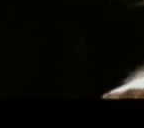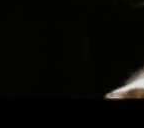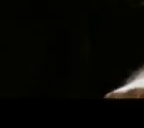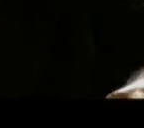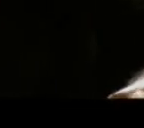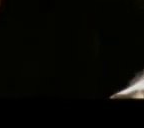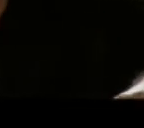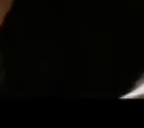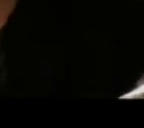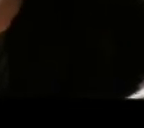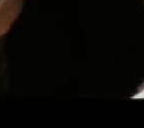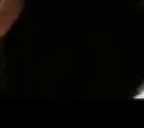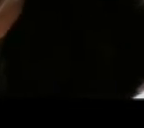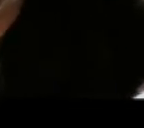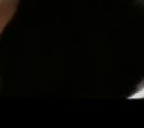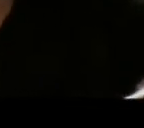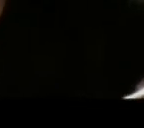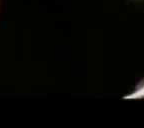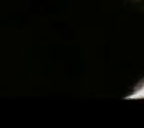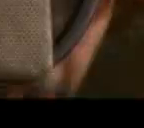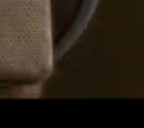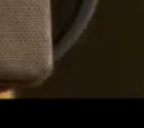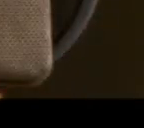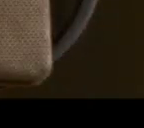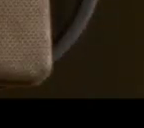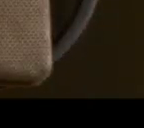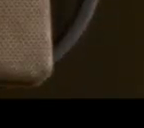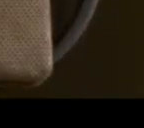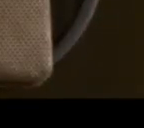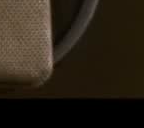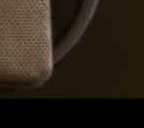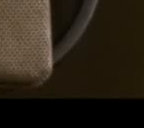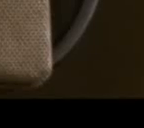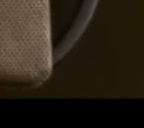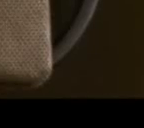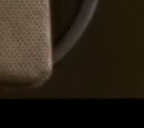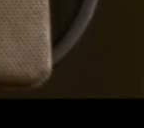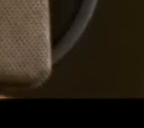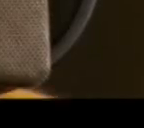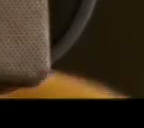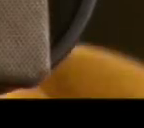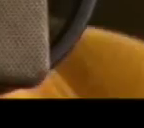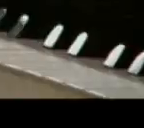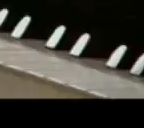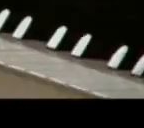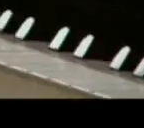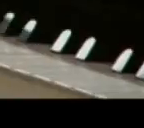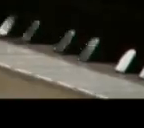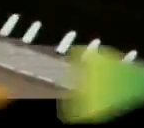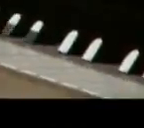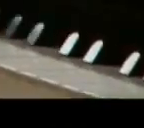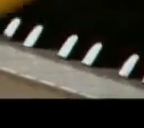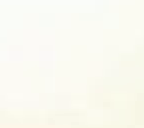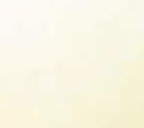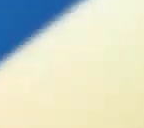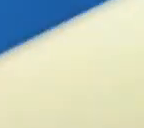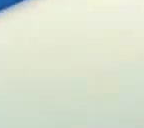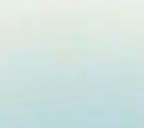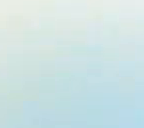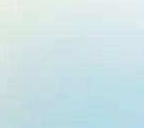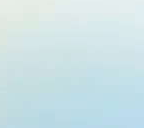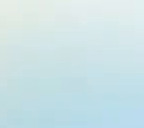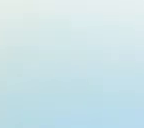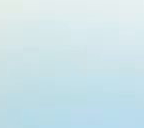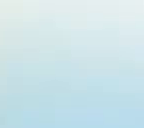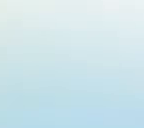a la ventana. Musicales. Marcamos el ritmo de tu corazón. Todos los viernes, 23